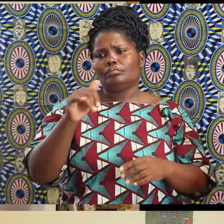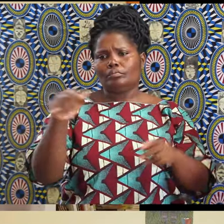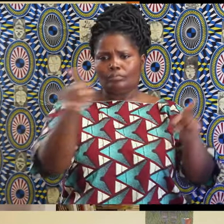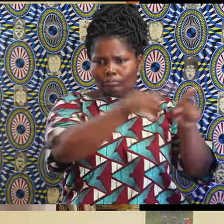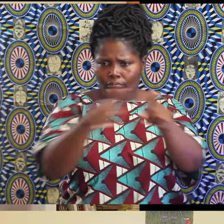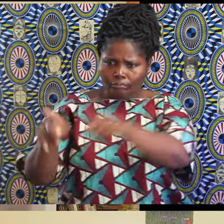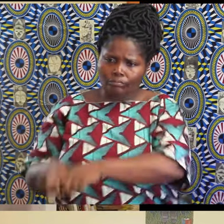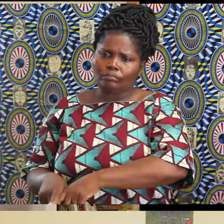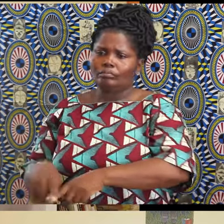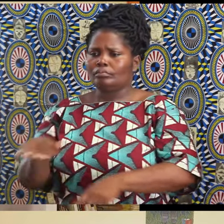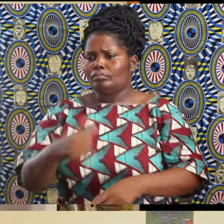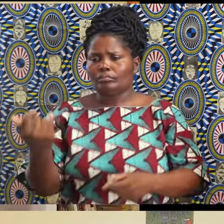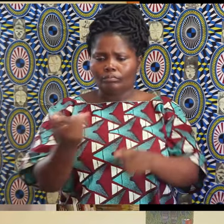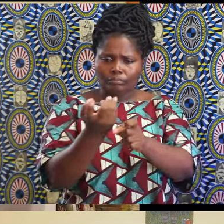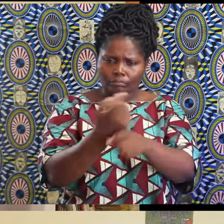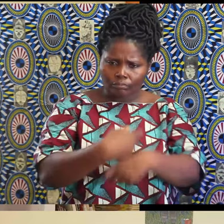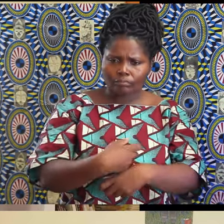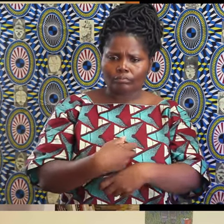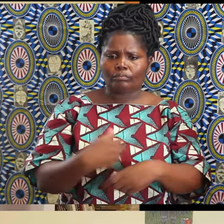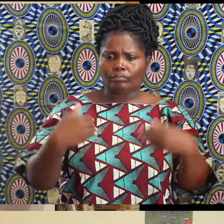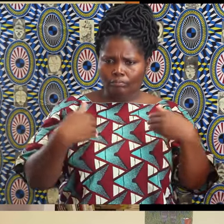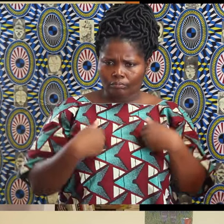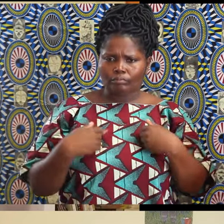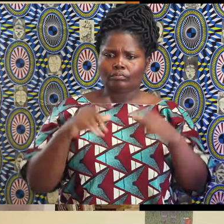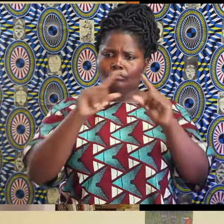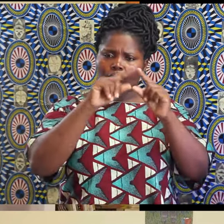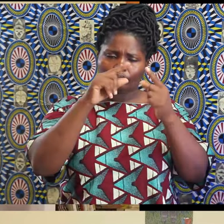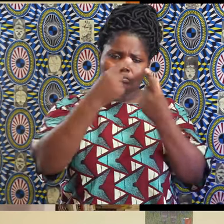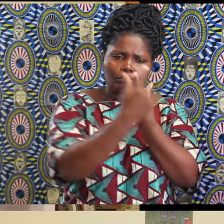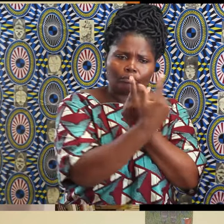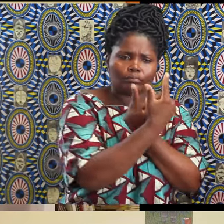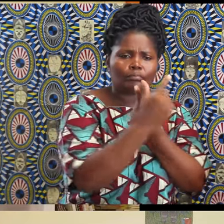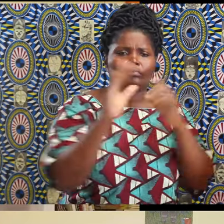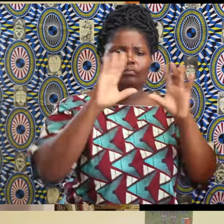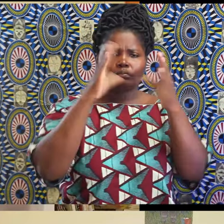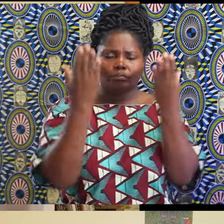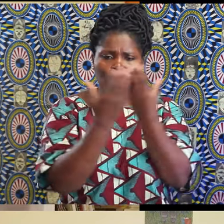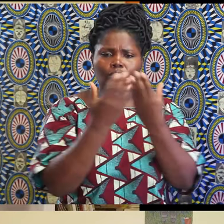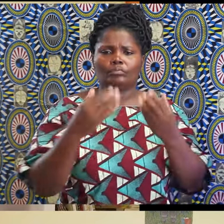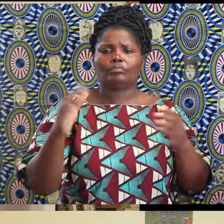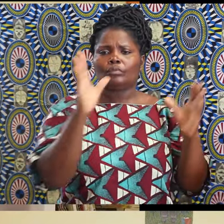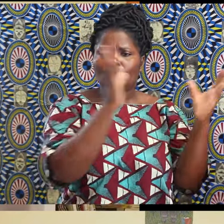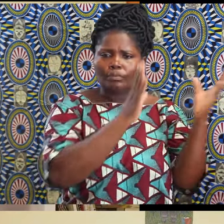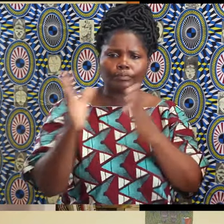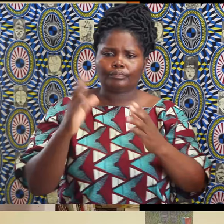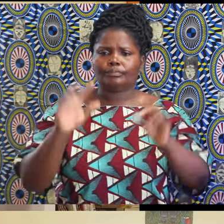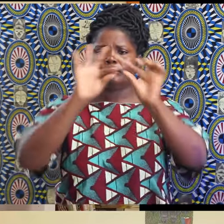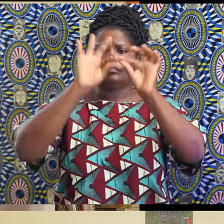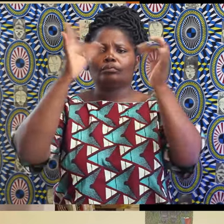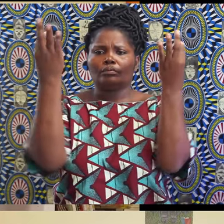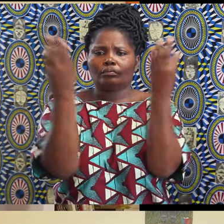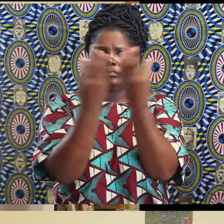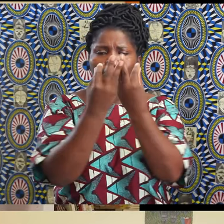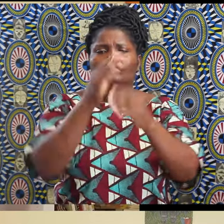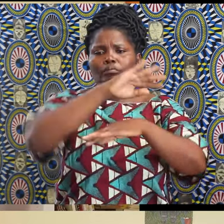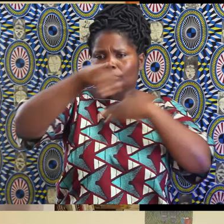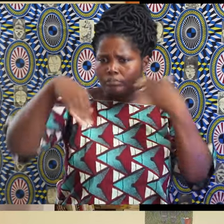Otros, en cambio, solo tienen en común un cierto aire familiar.